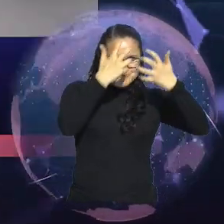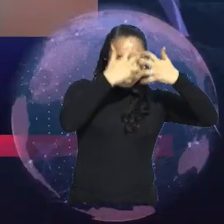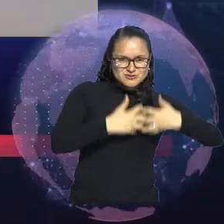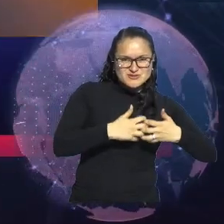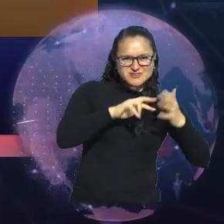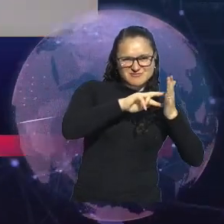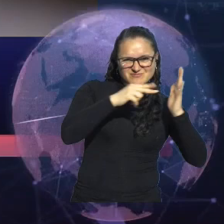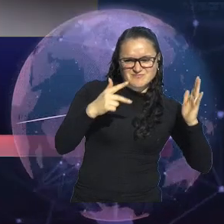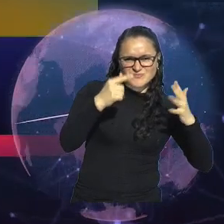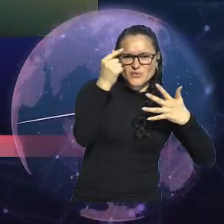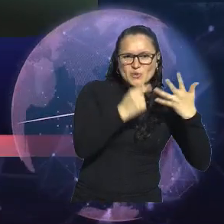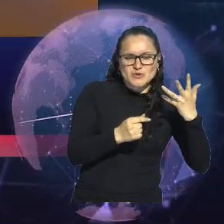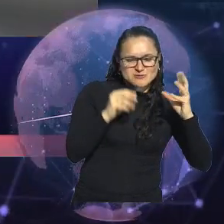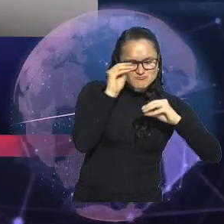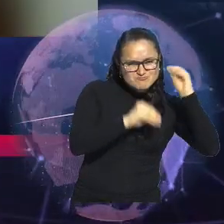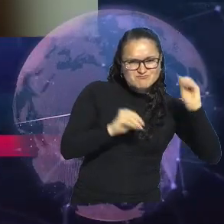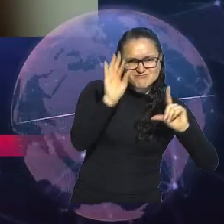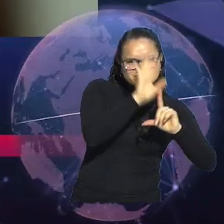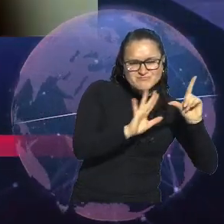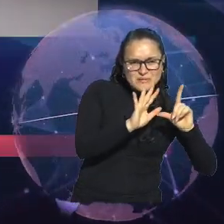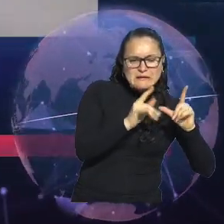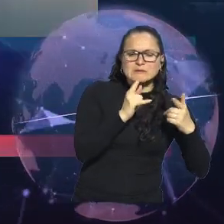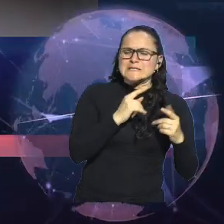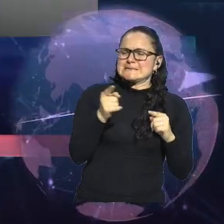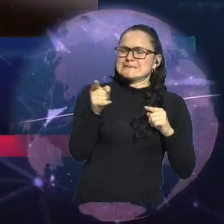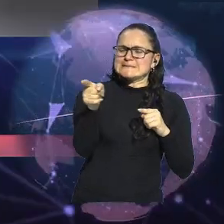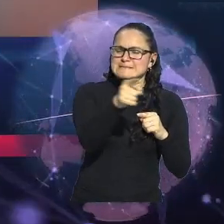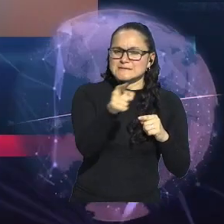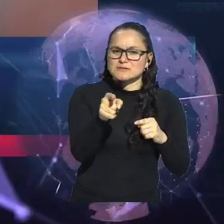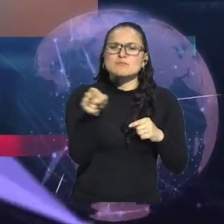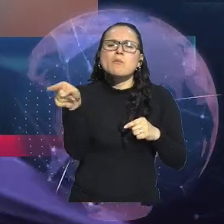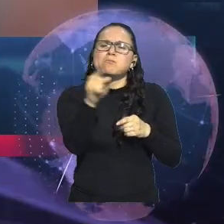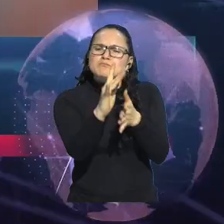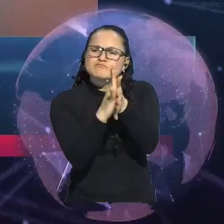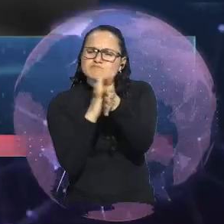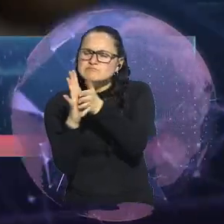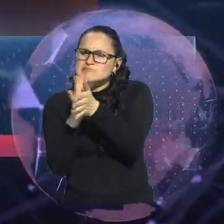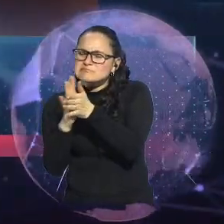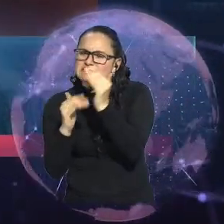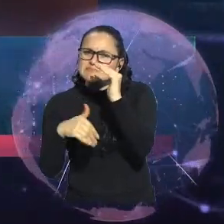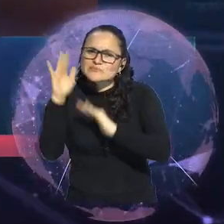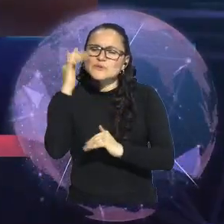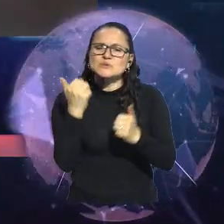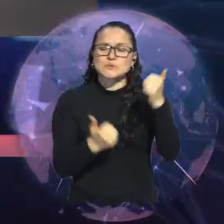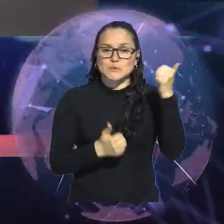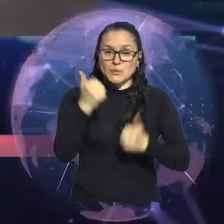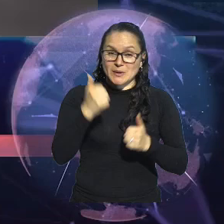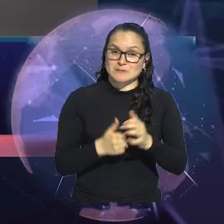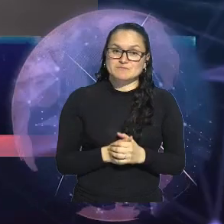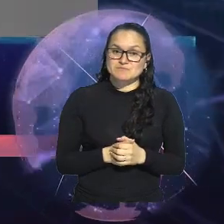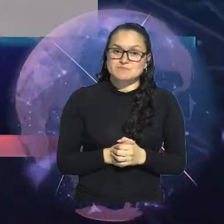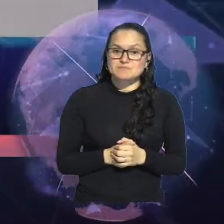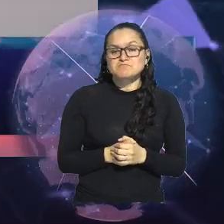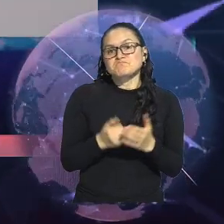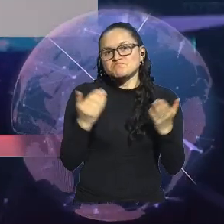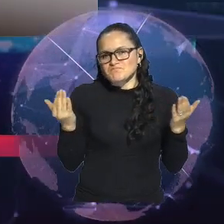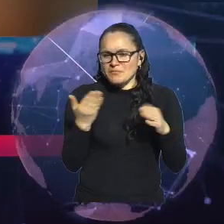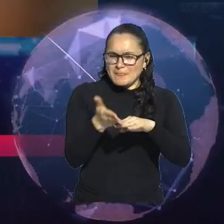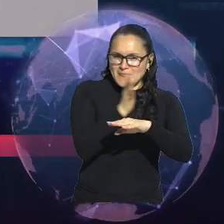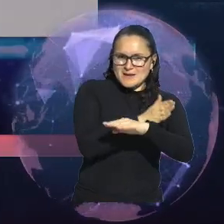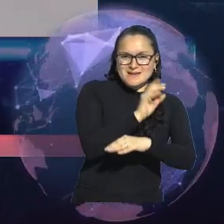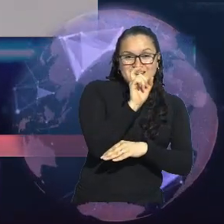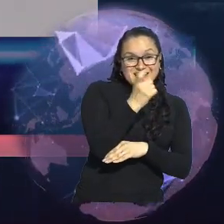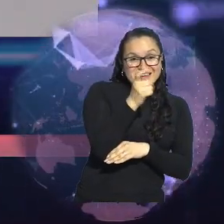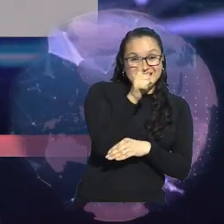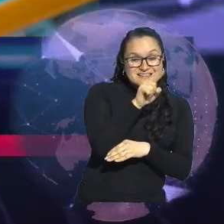audiovisual entre los datos más interesantes se encontró que de acuerdo con lo pronosticado por la gsm a